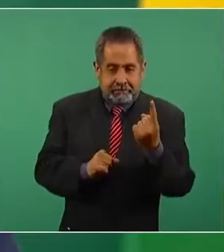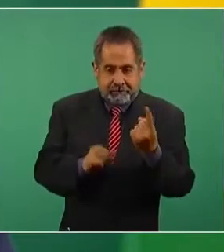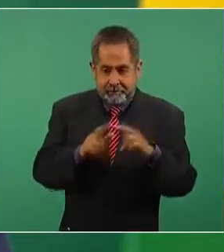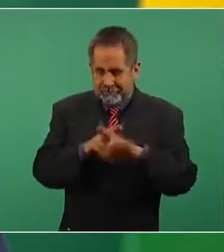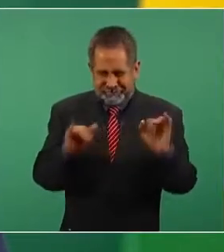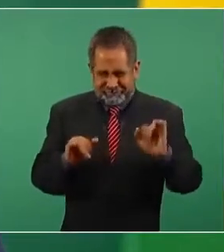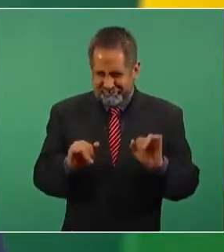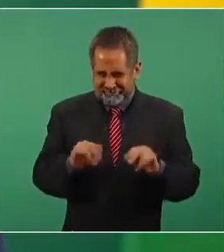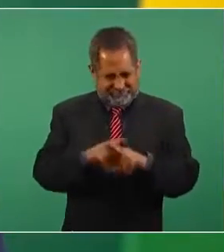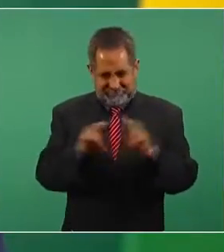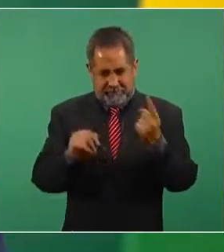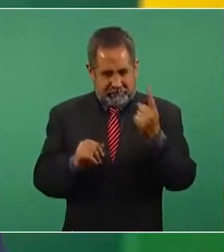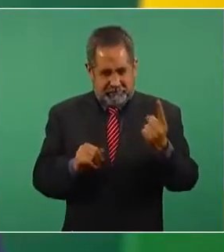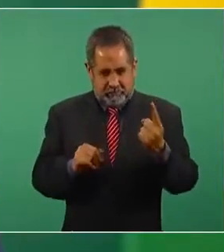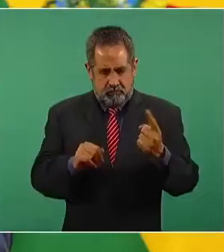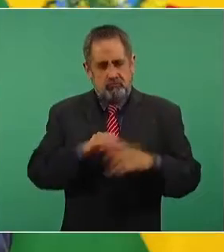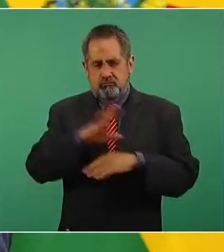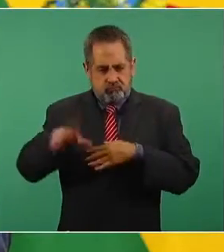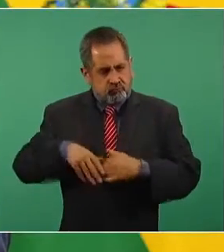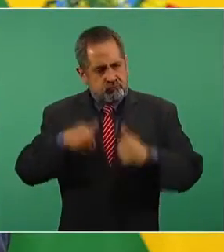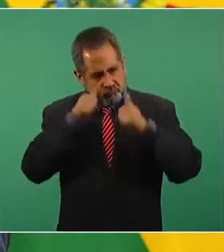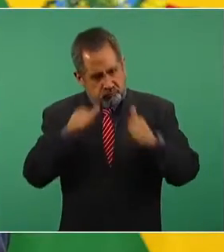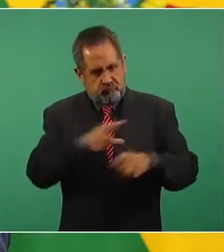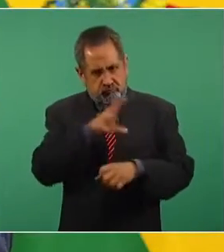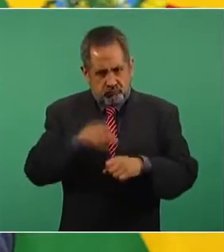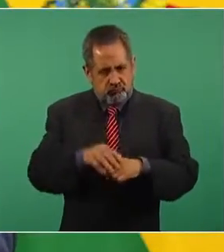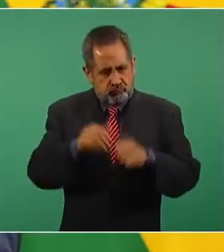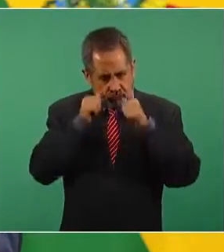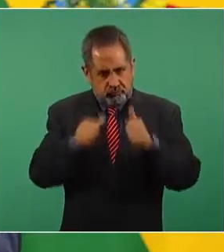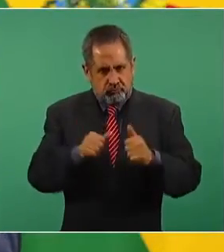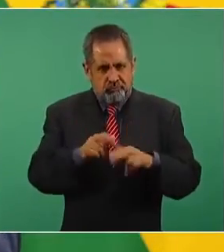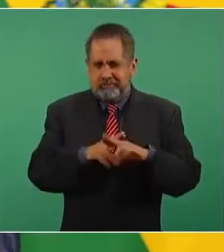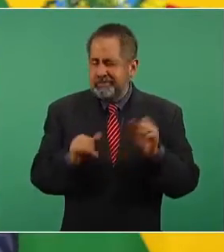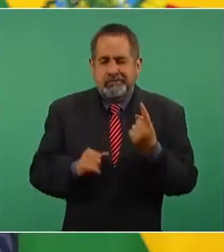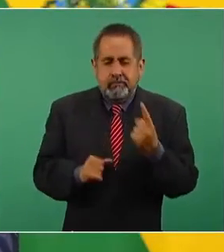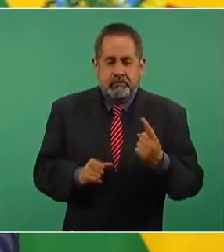No queremos ni un solo caso, porque